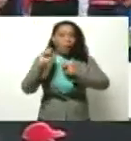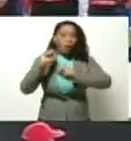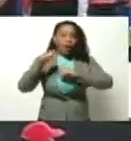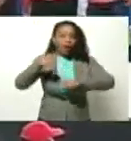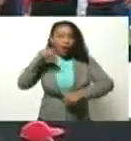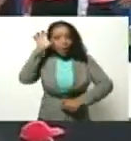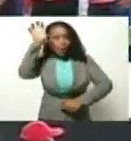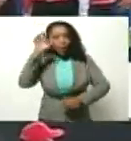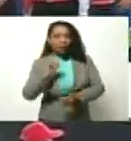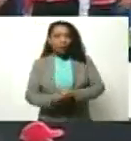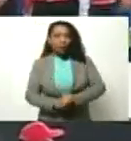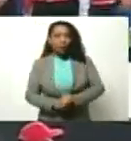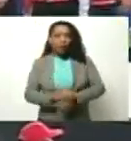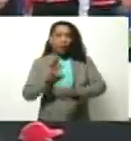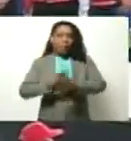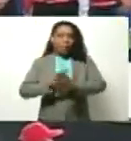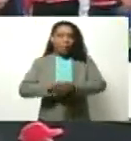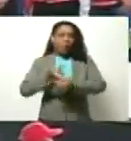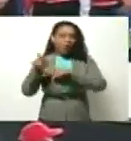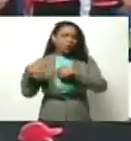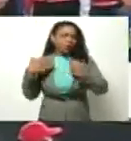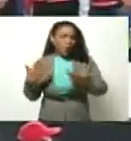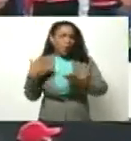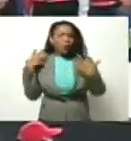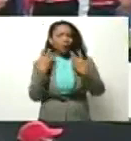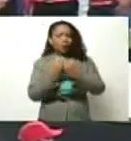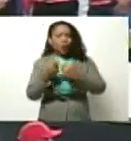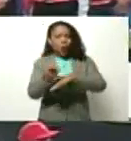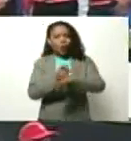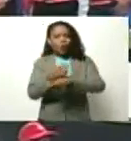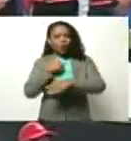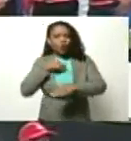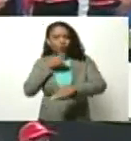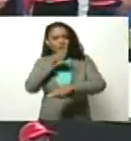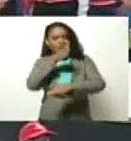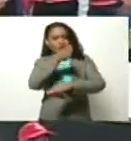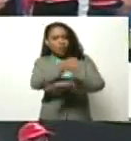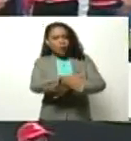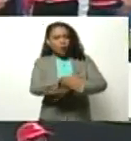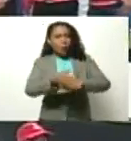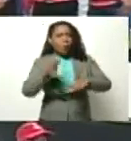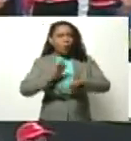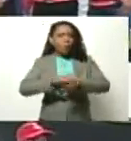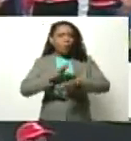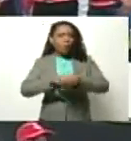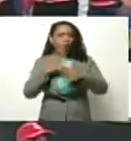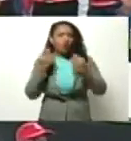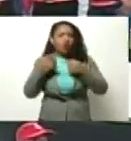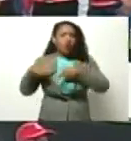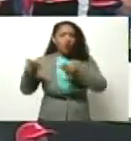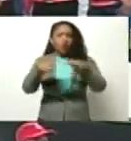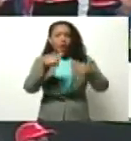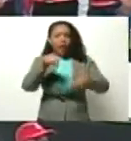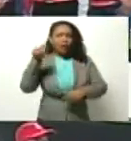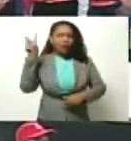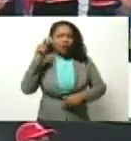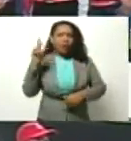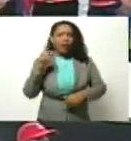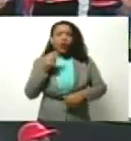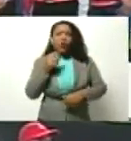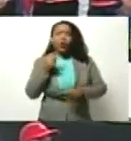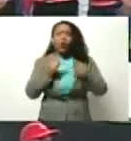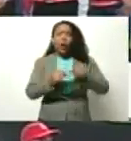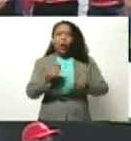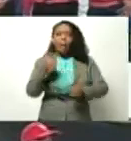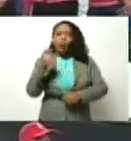patria por eso compañero gobernador hemos ido por muchos sitios de Venezuela Ya nos quedan